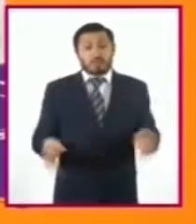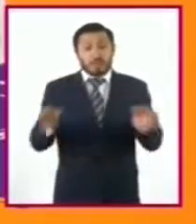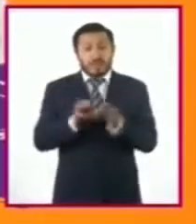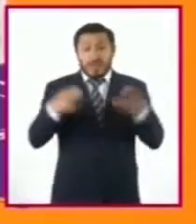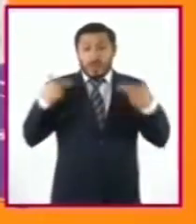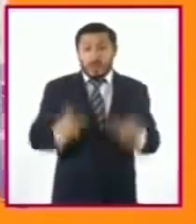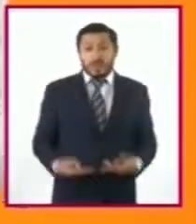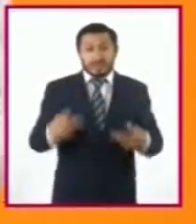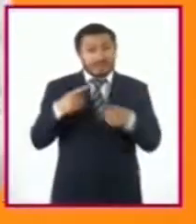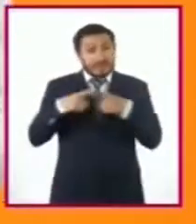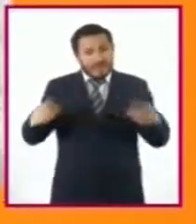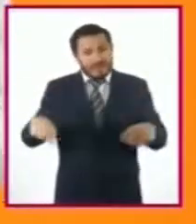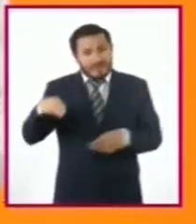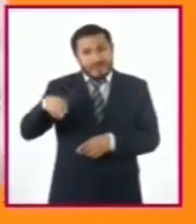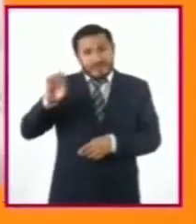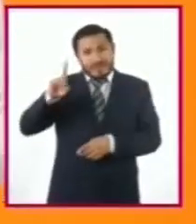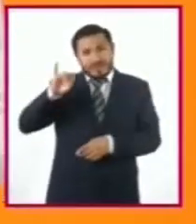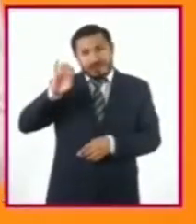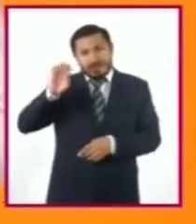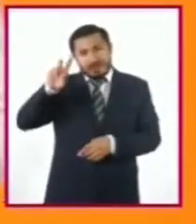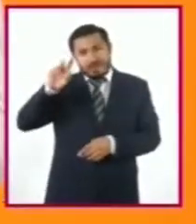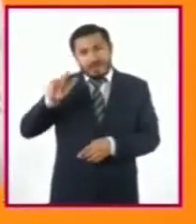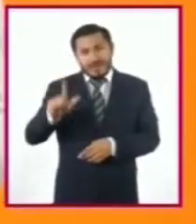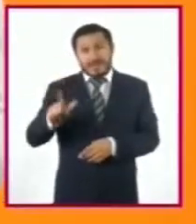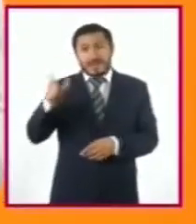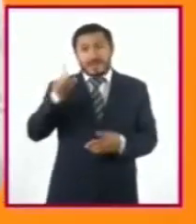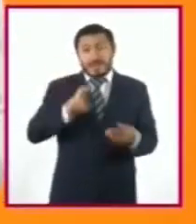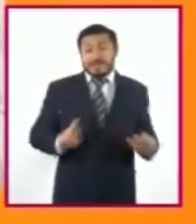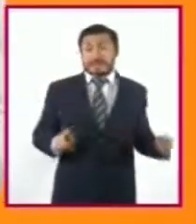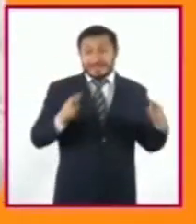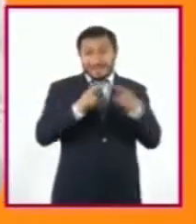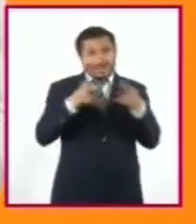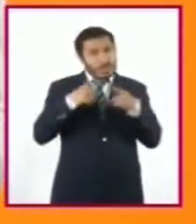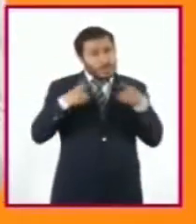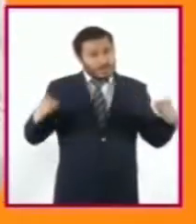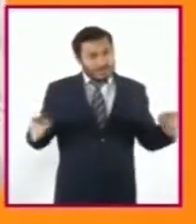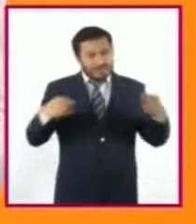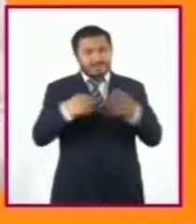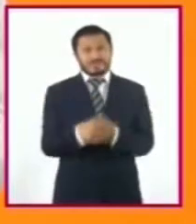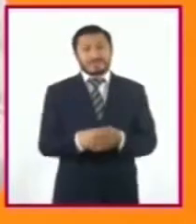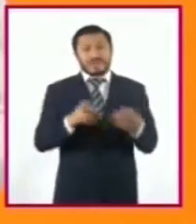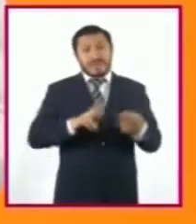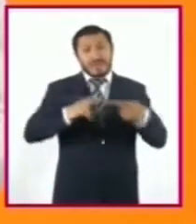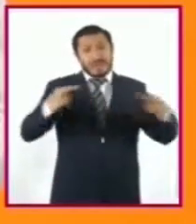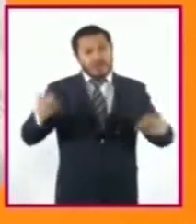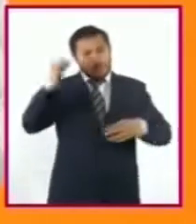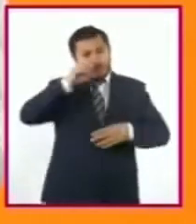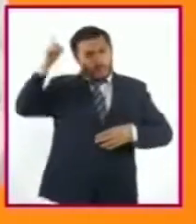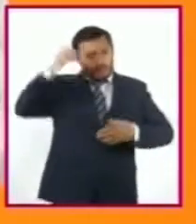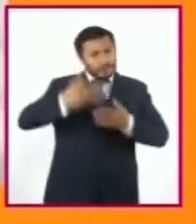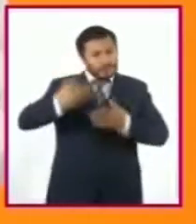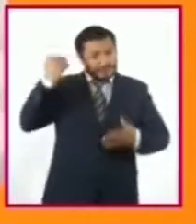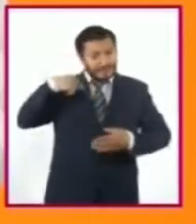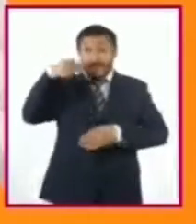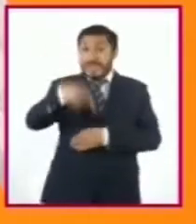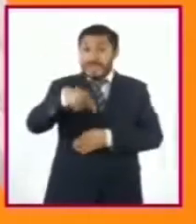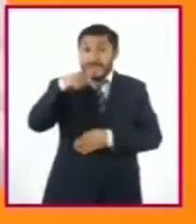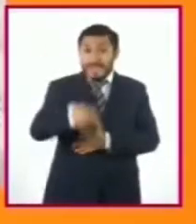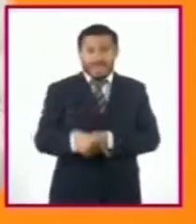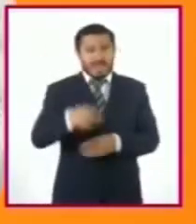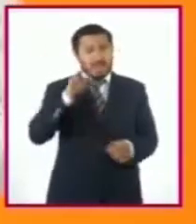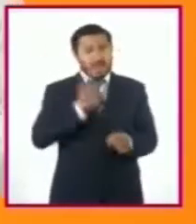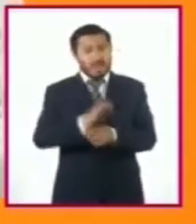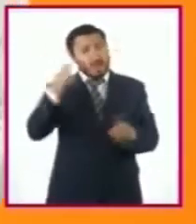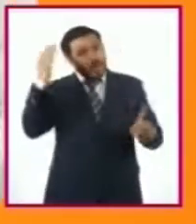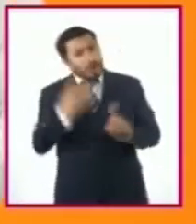a diferencia del medieval, que se centraba en la religión y en la relación con la divinidad. Aquí el foco de atención